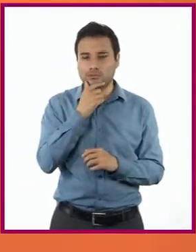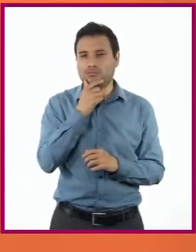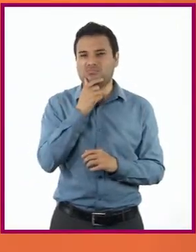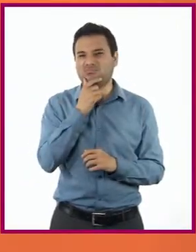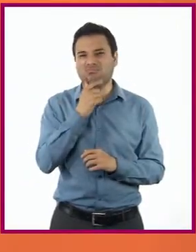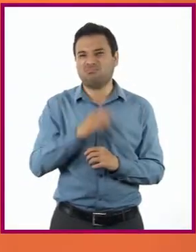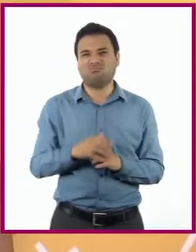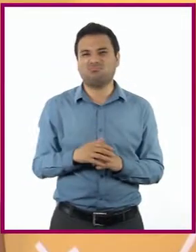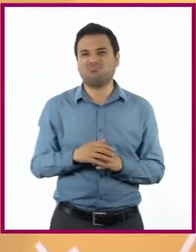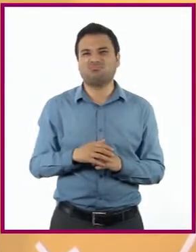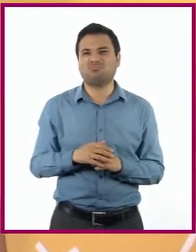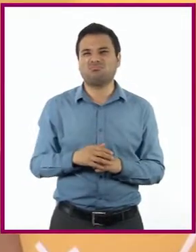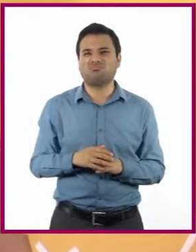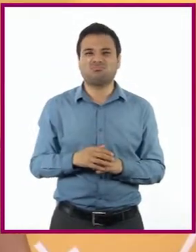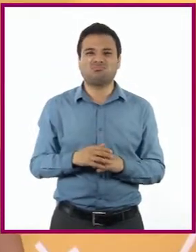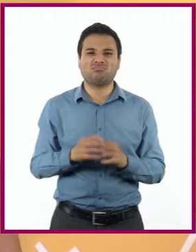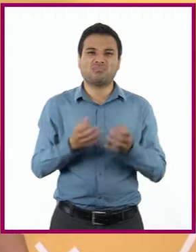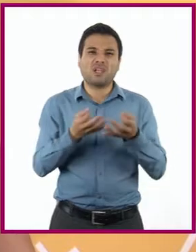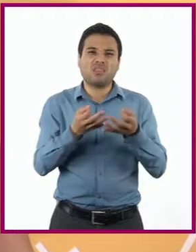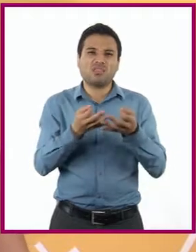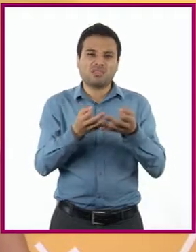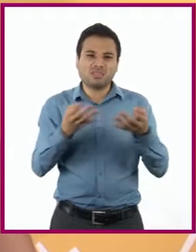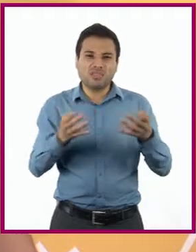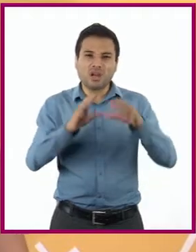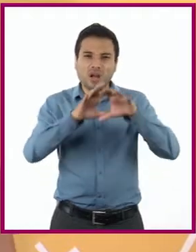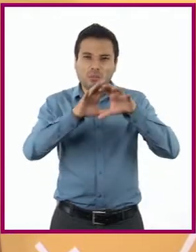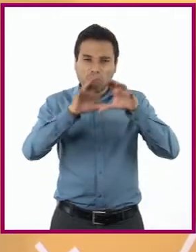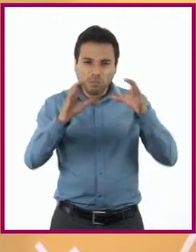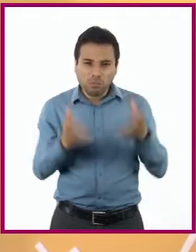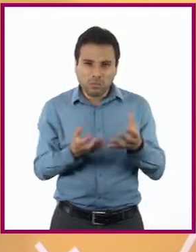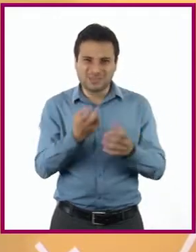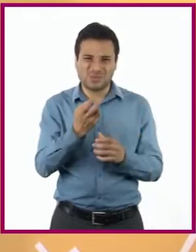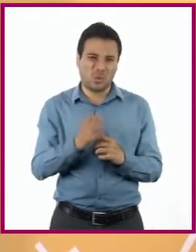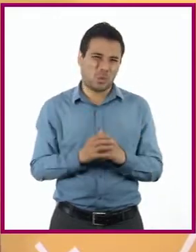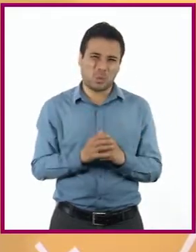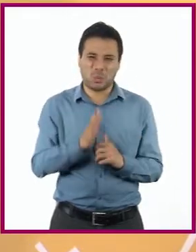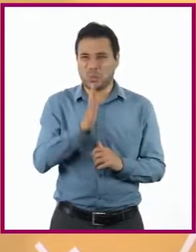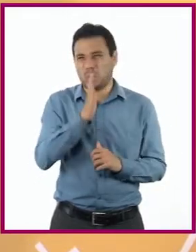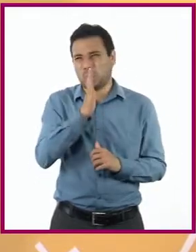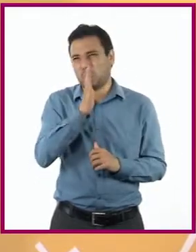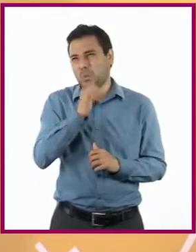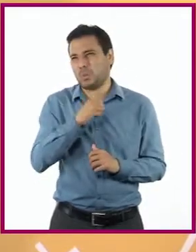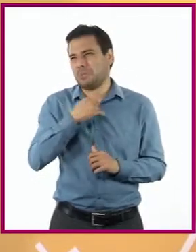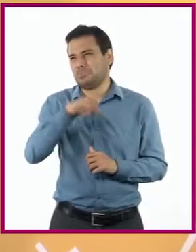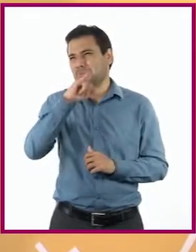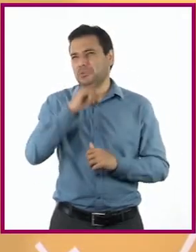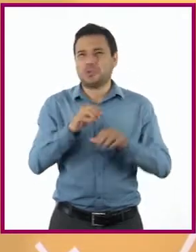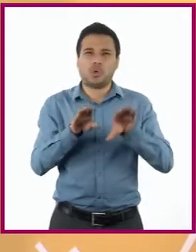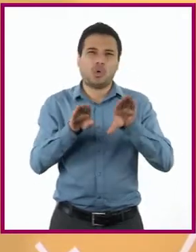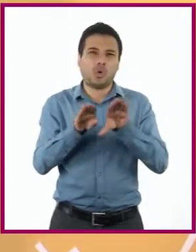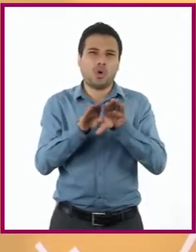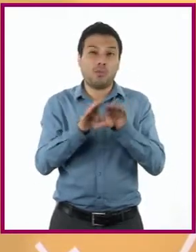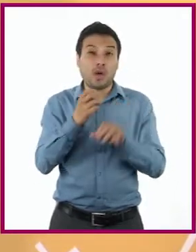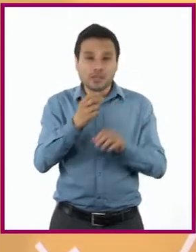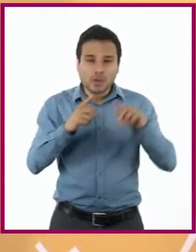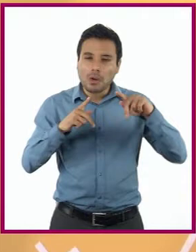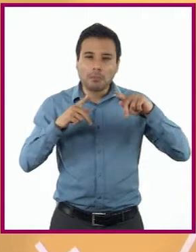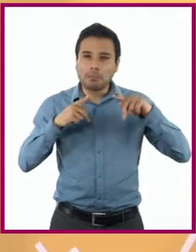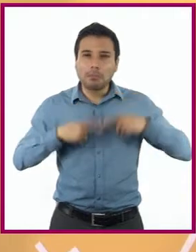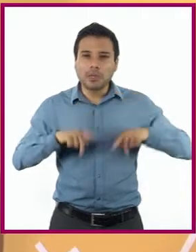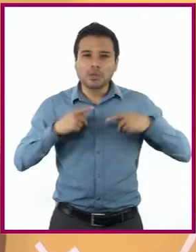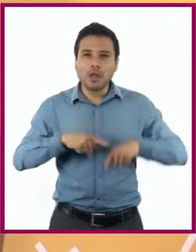todo eso de la bola, como le llaman al modelo geoide, es una gigantesca manipulación para